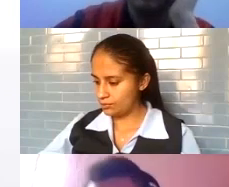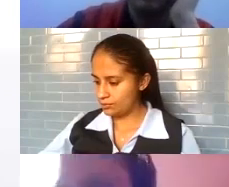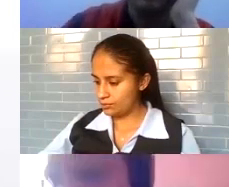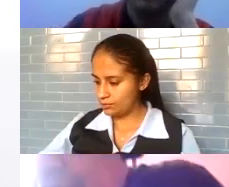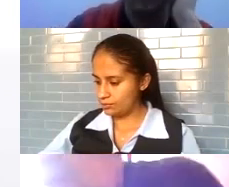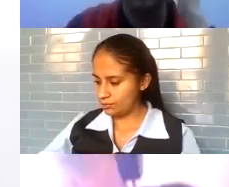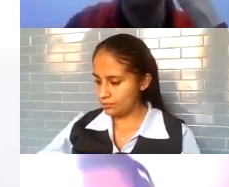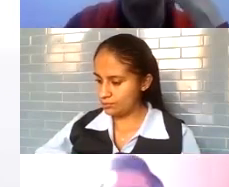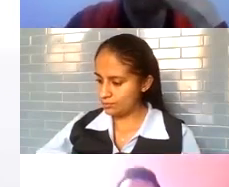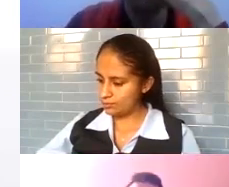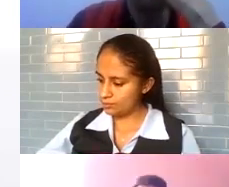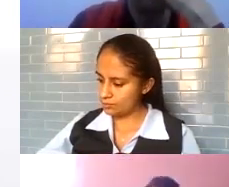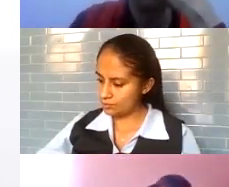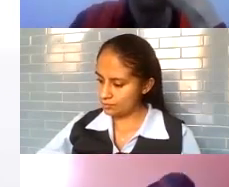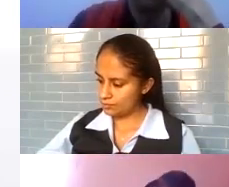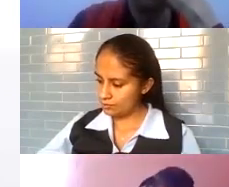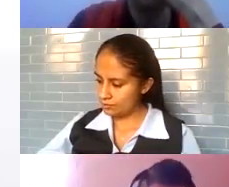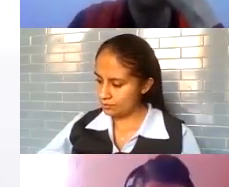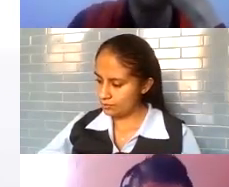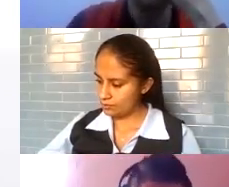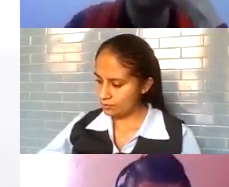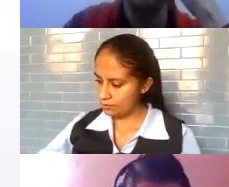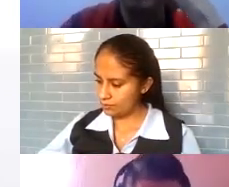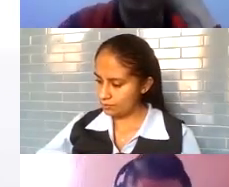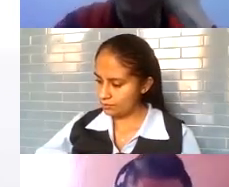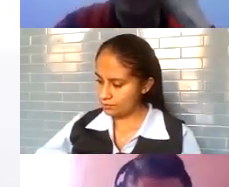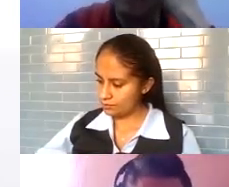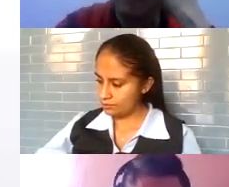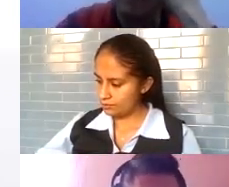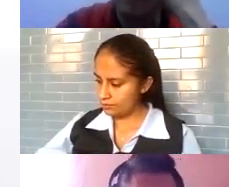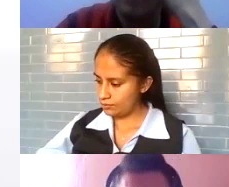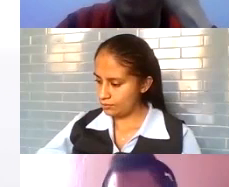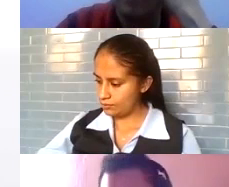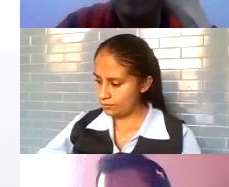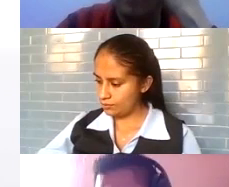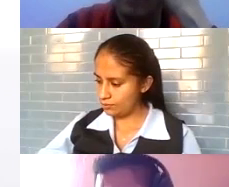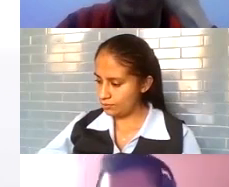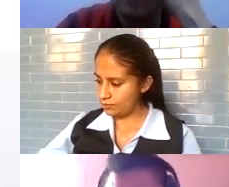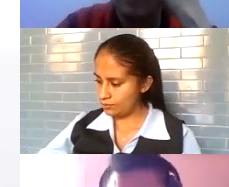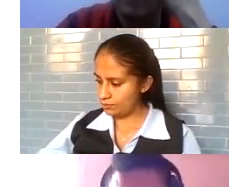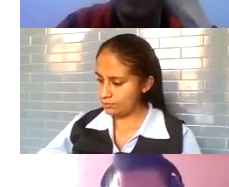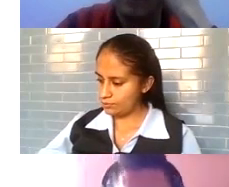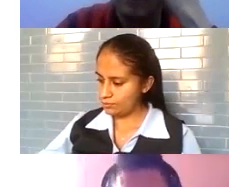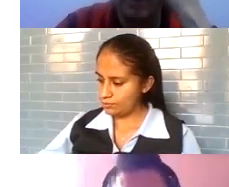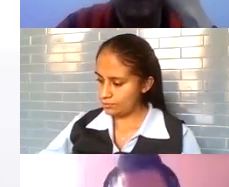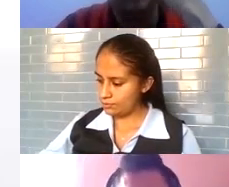Sí, esa era mi pregunta. Muchas gracias. Ok. ¿Alguna otra duda? Igual yo rápido, nada más.